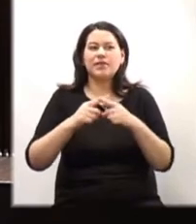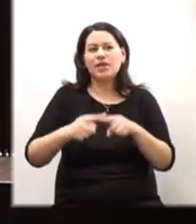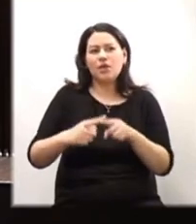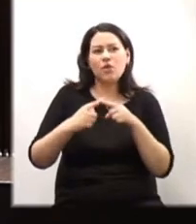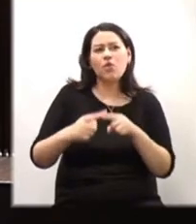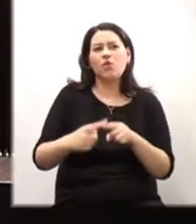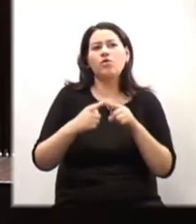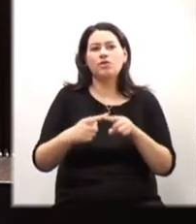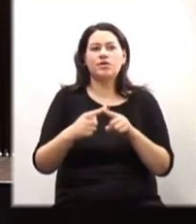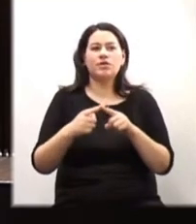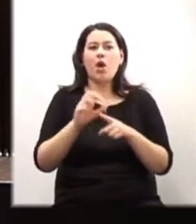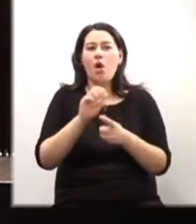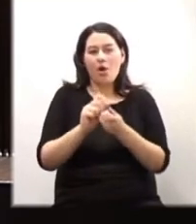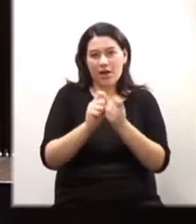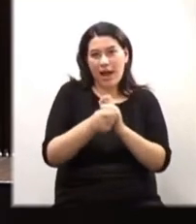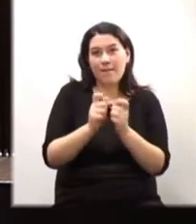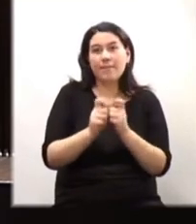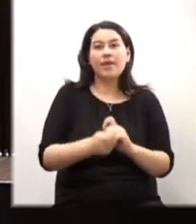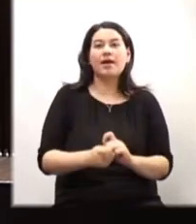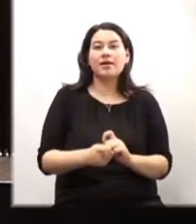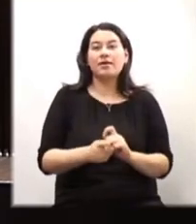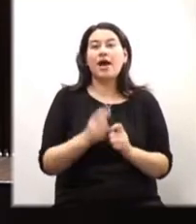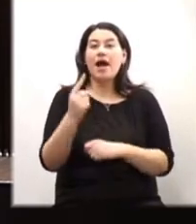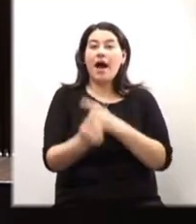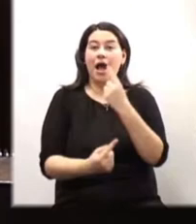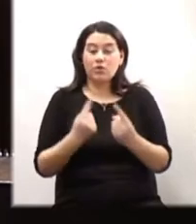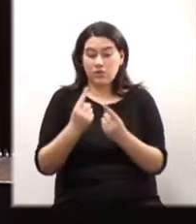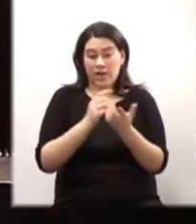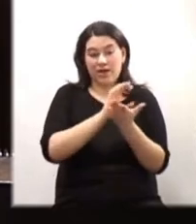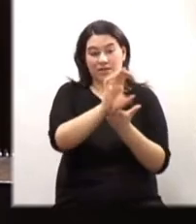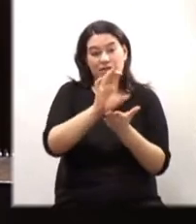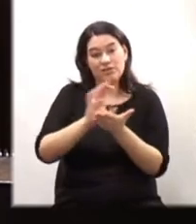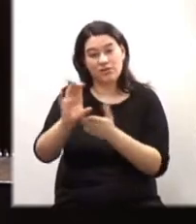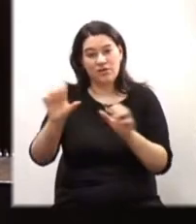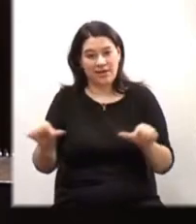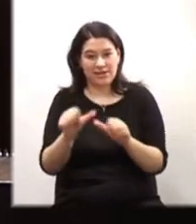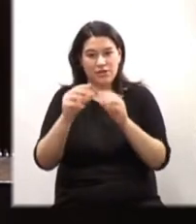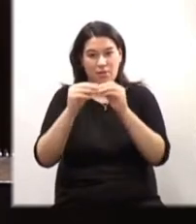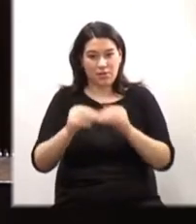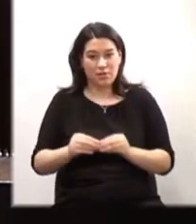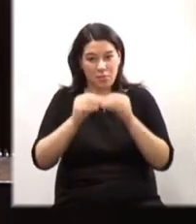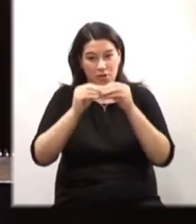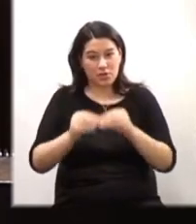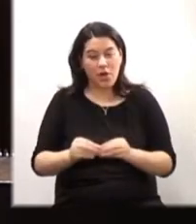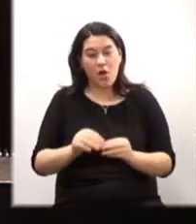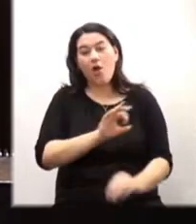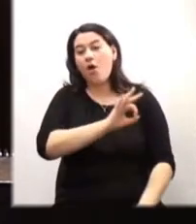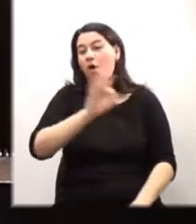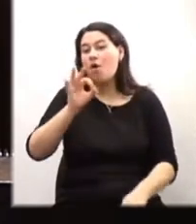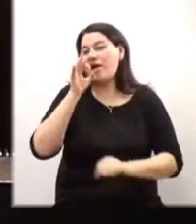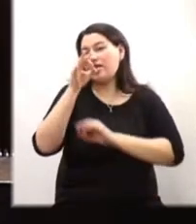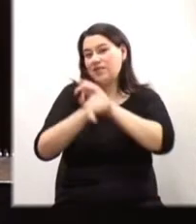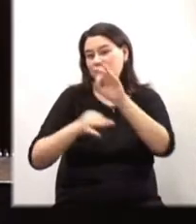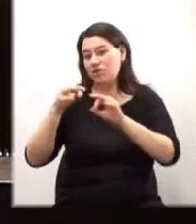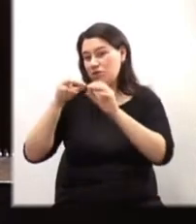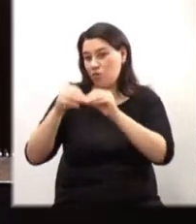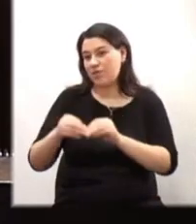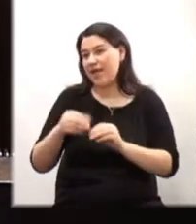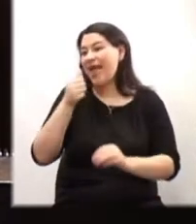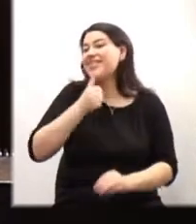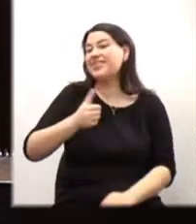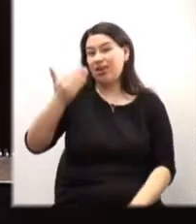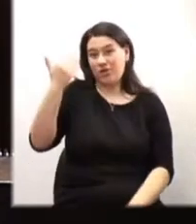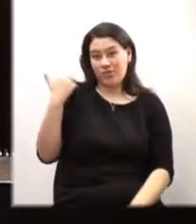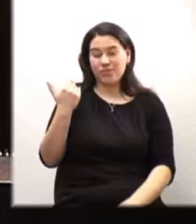rediscuten o se ajustan determinadas asignaciones que fueron hechas en el presupuesto o en rendiciones de cuentas